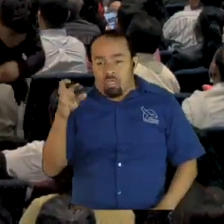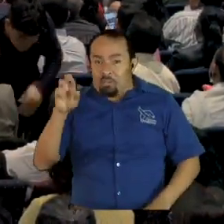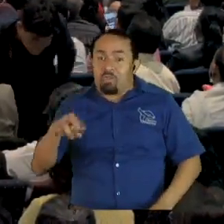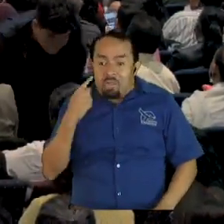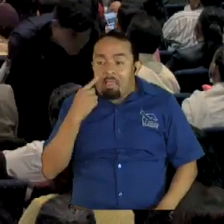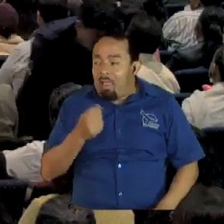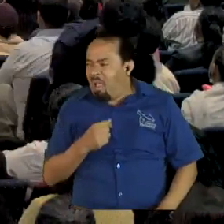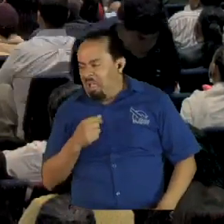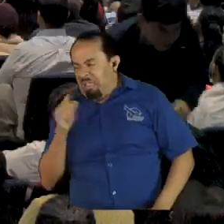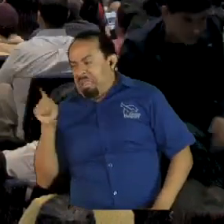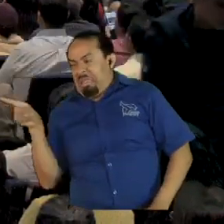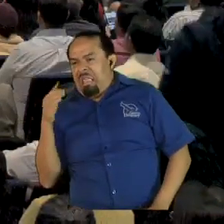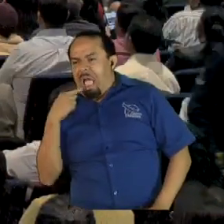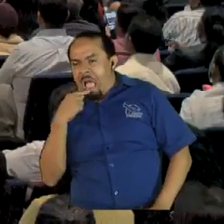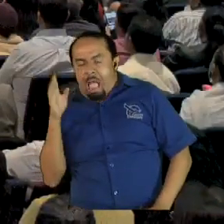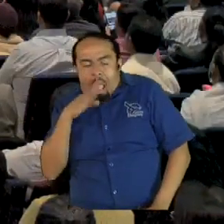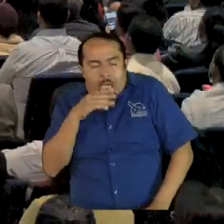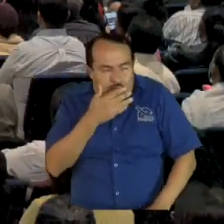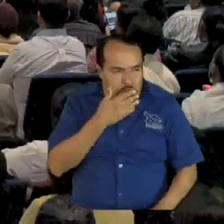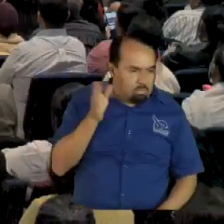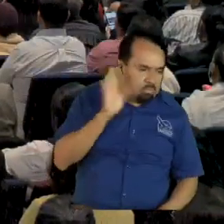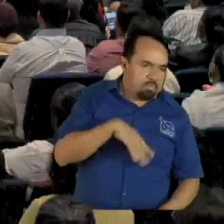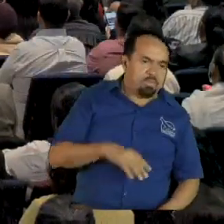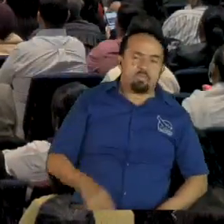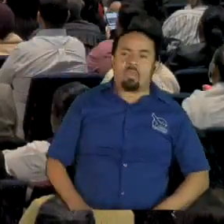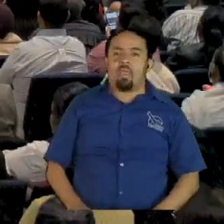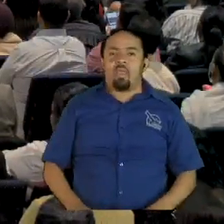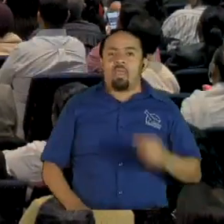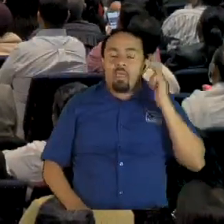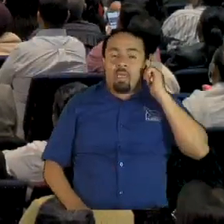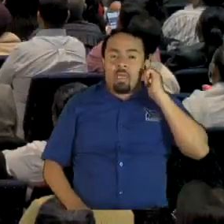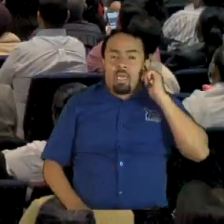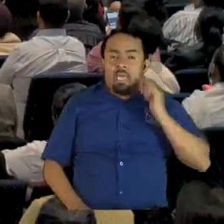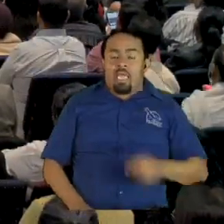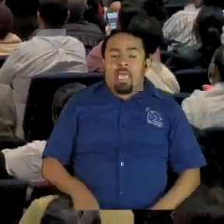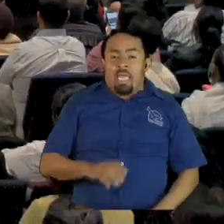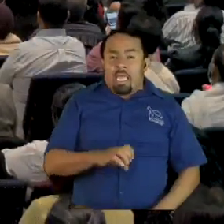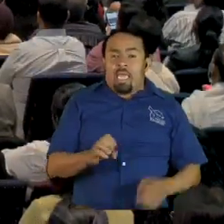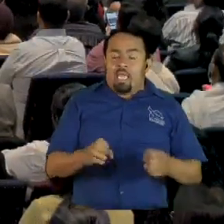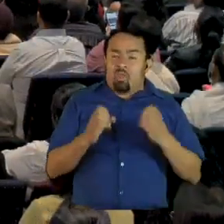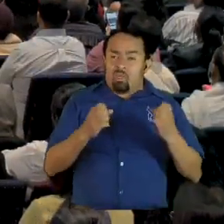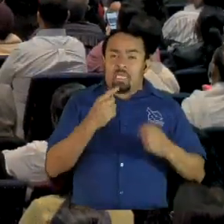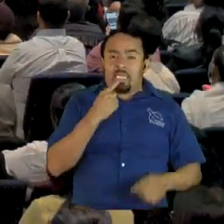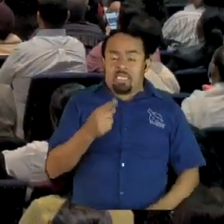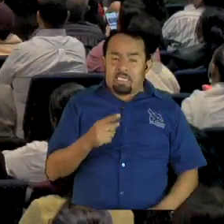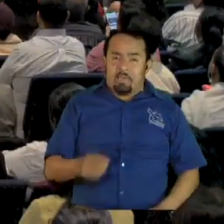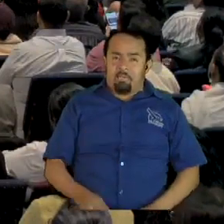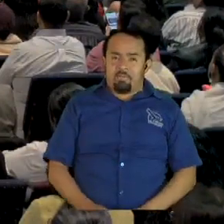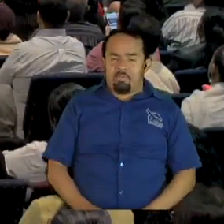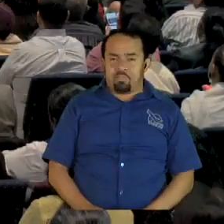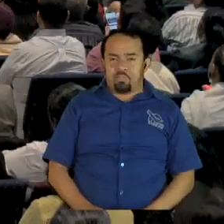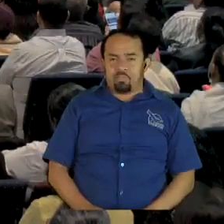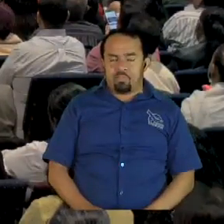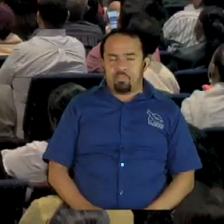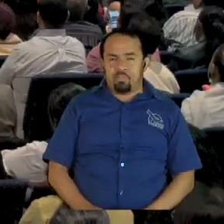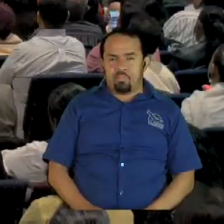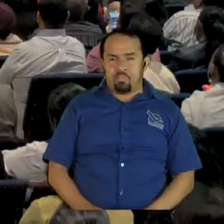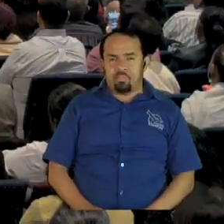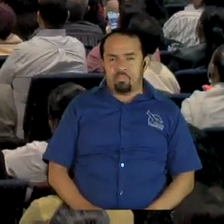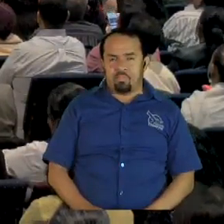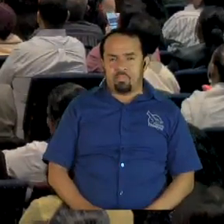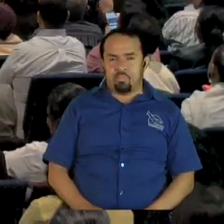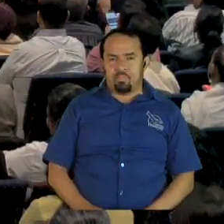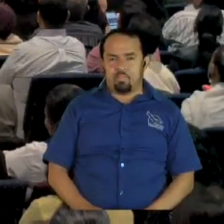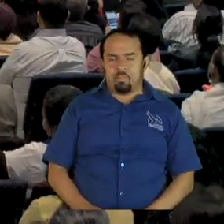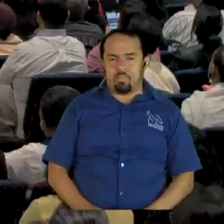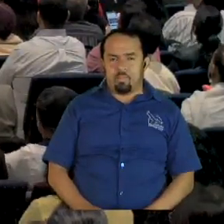está siguiendo el remedio del coronavirus que dice, tómese 7 dientes de ajo diarios.